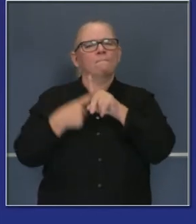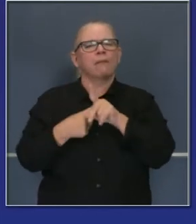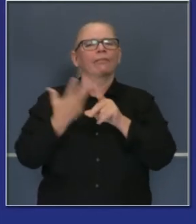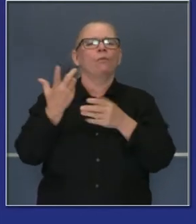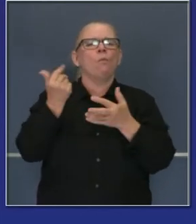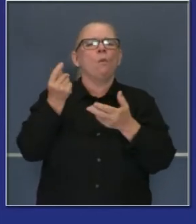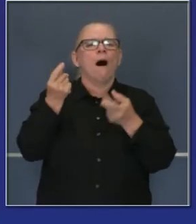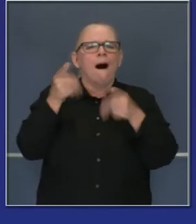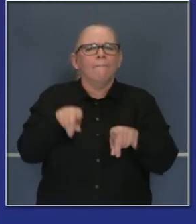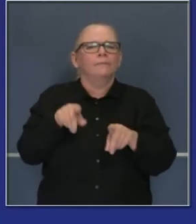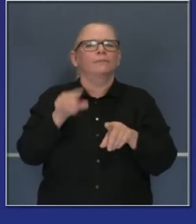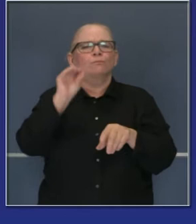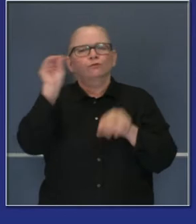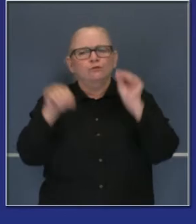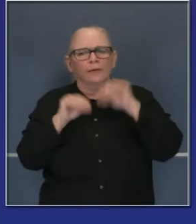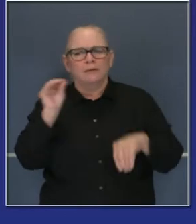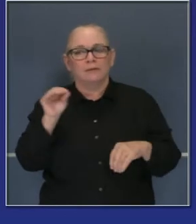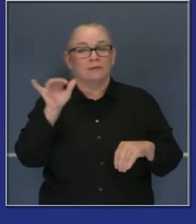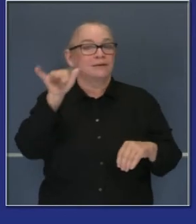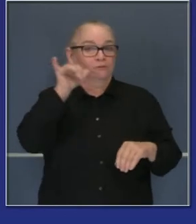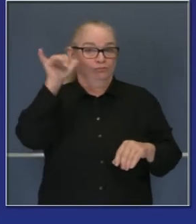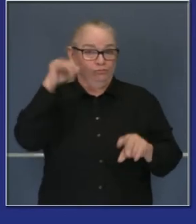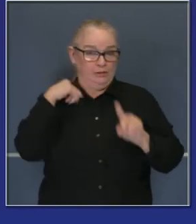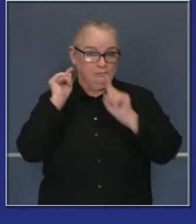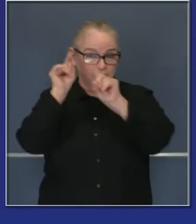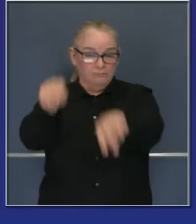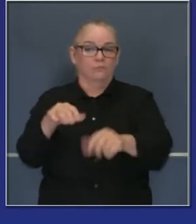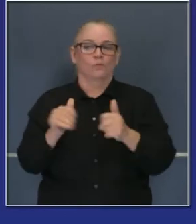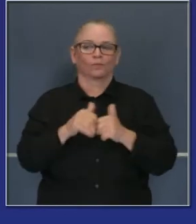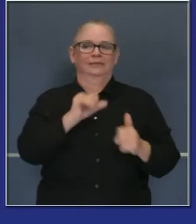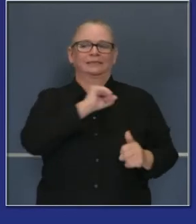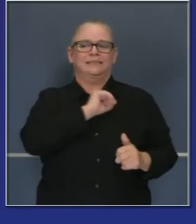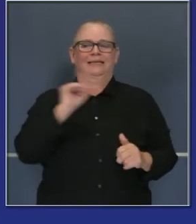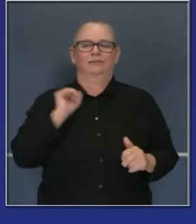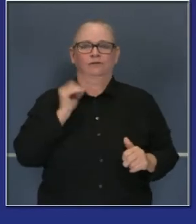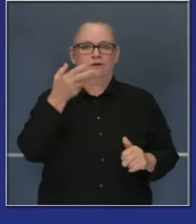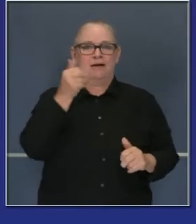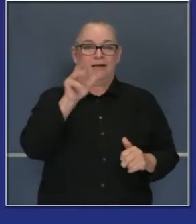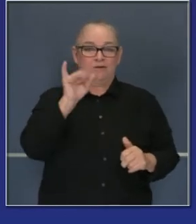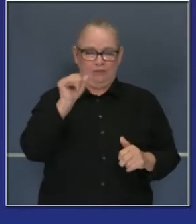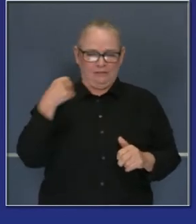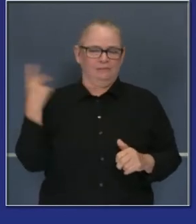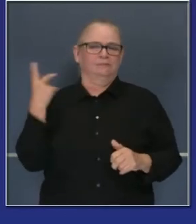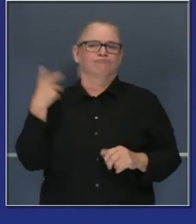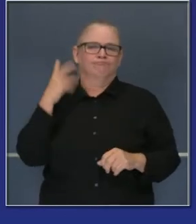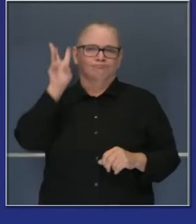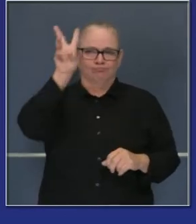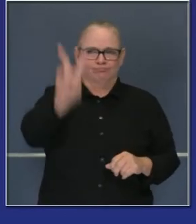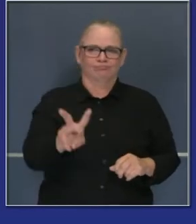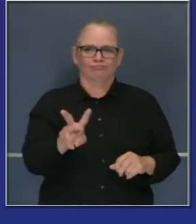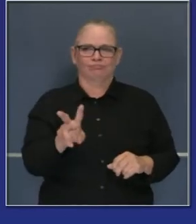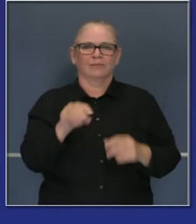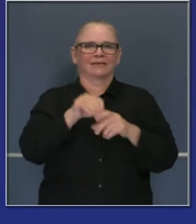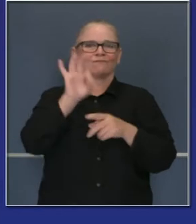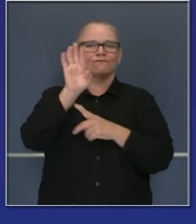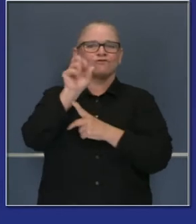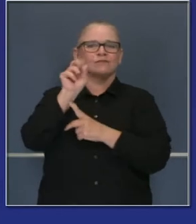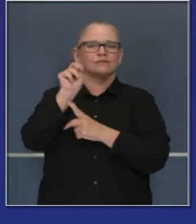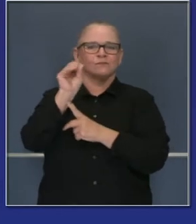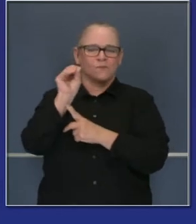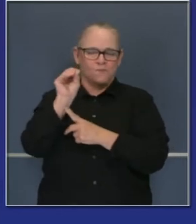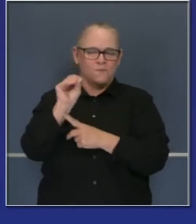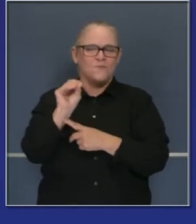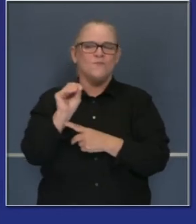en el estado ayer estuvimos allá con el senado la senadora harris en fresno en el condado el incendio